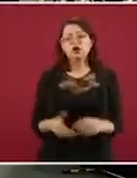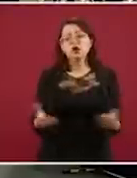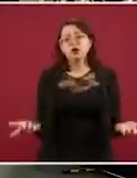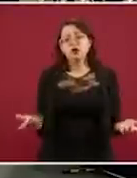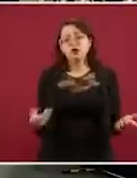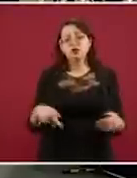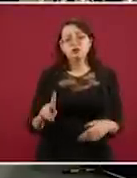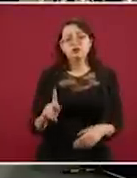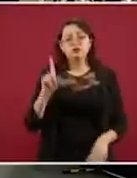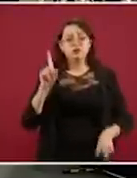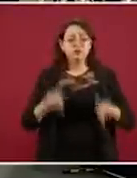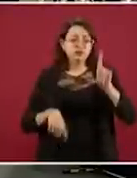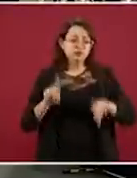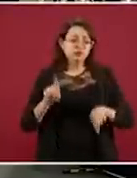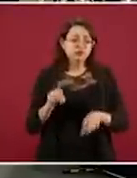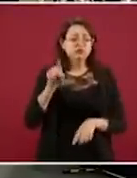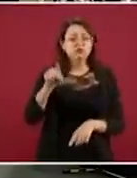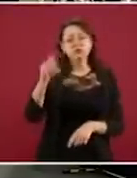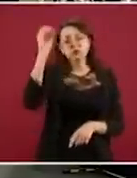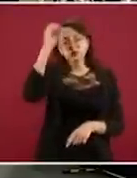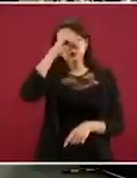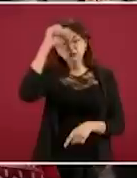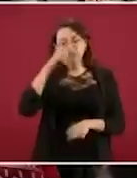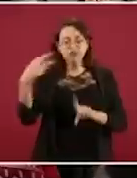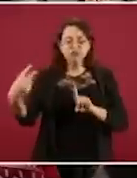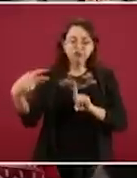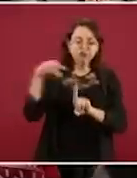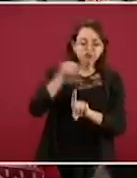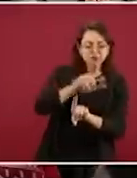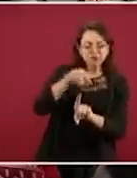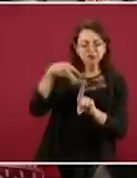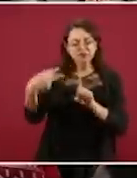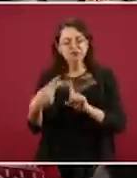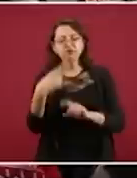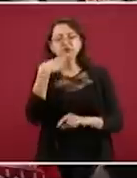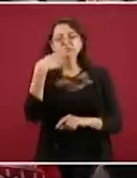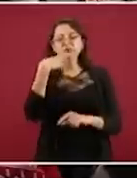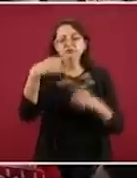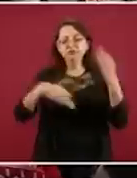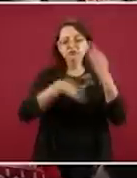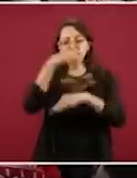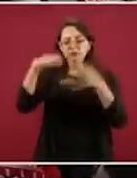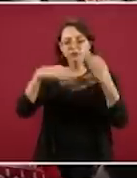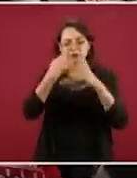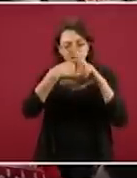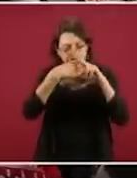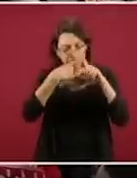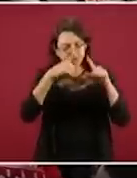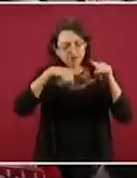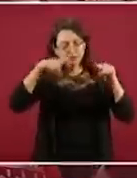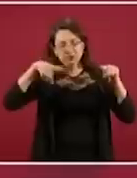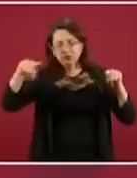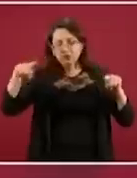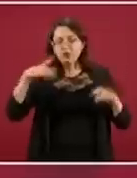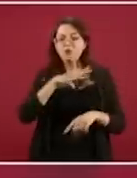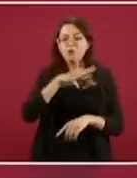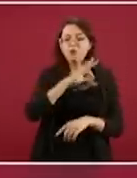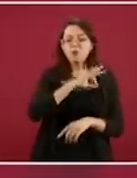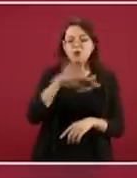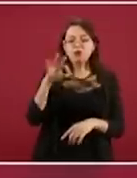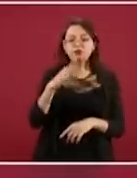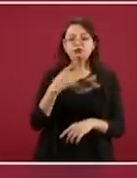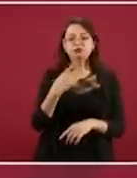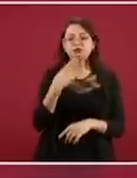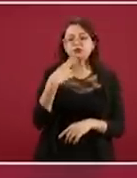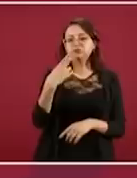Las estadísticas sirven para todo y se les puede dar